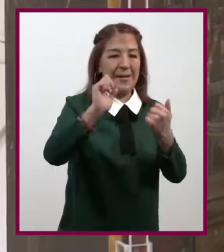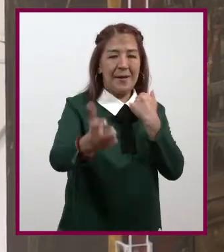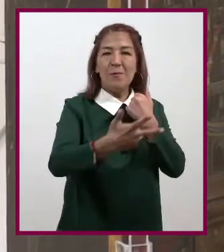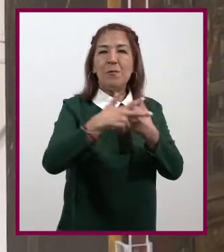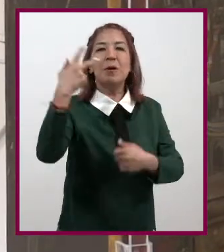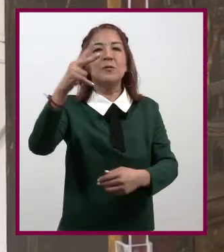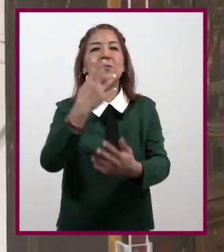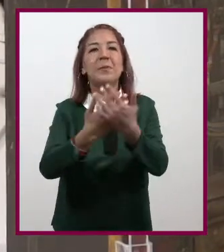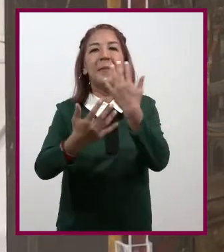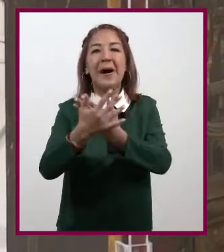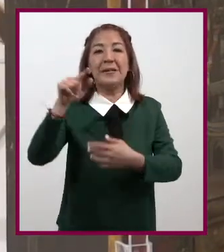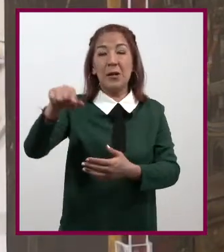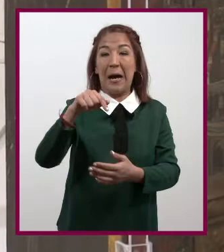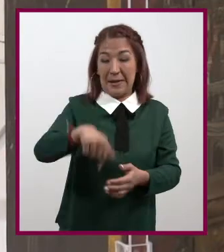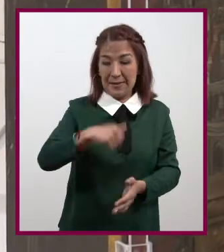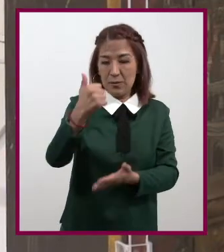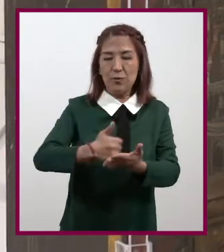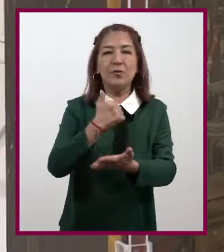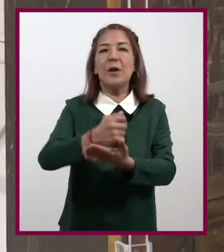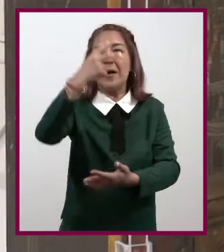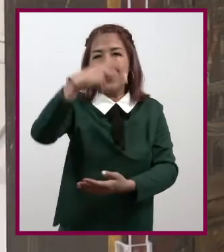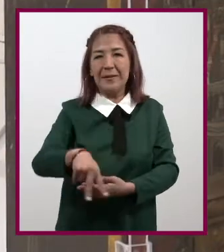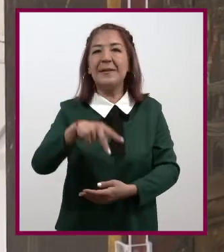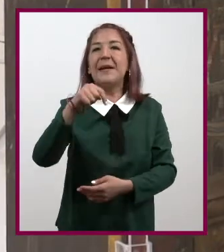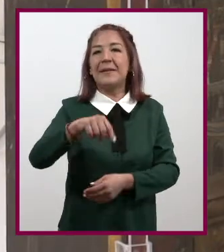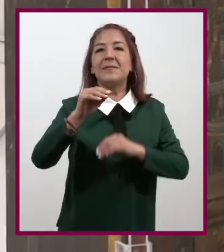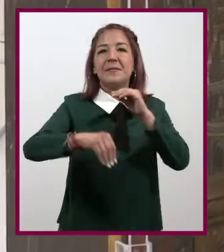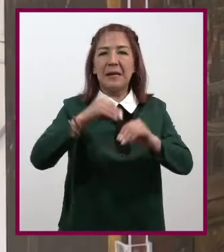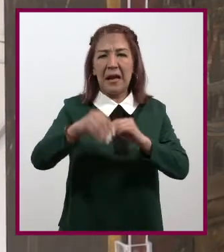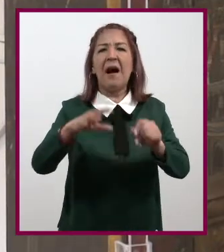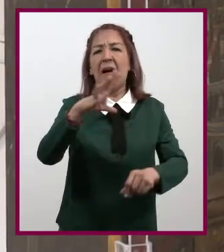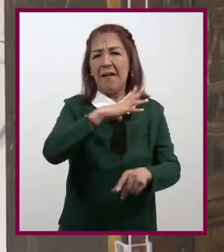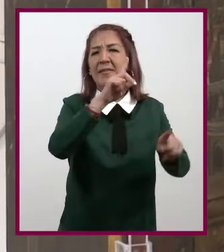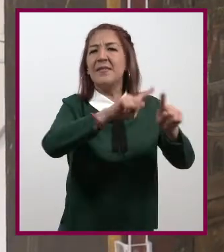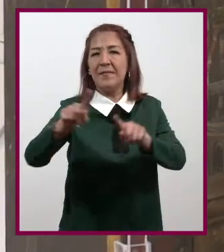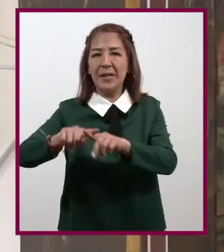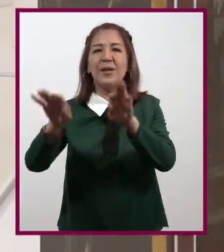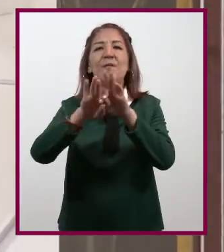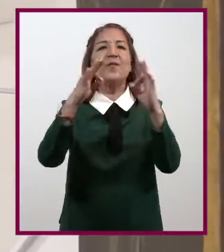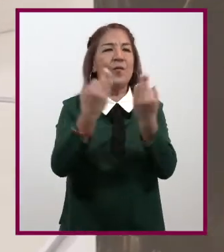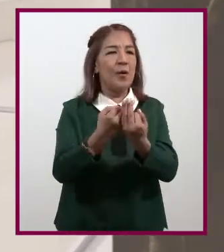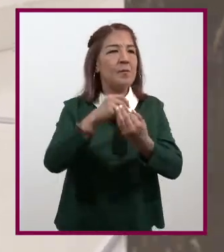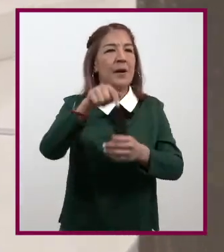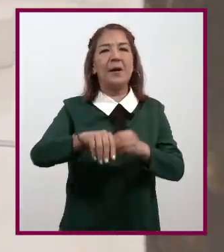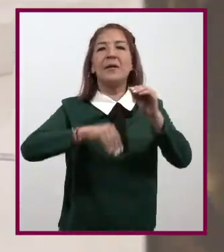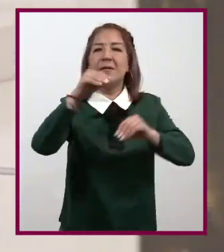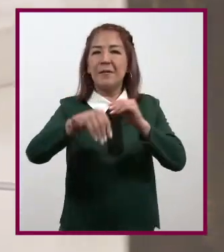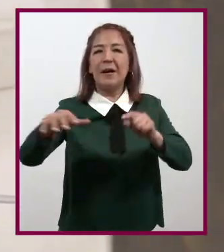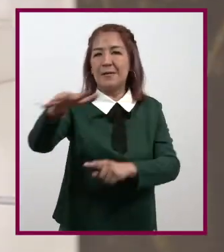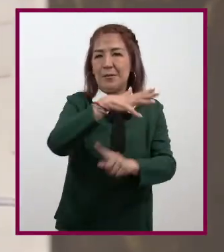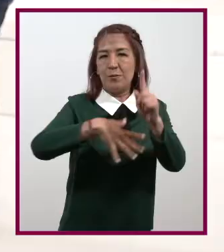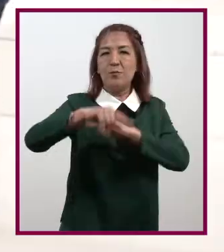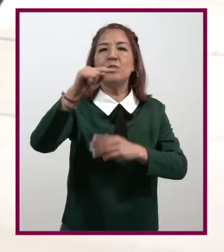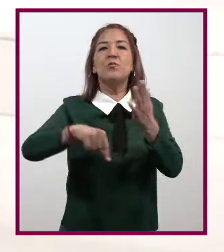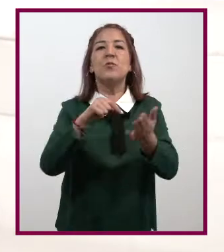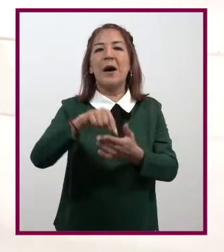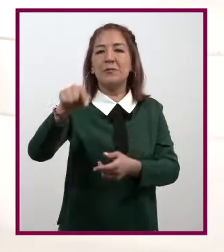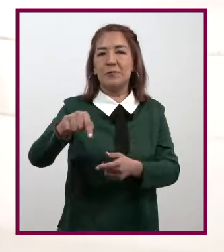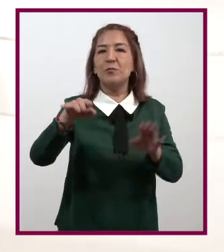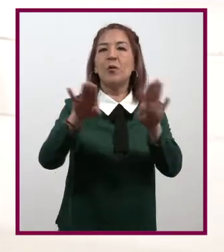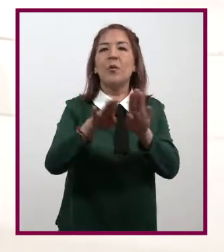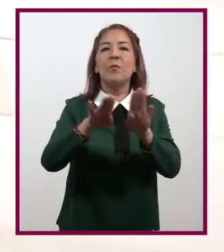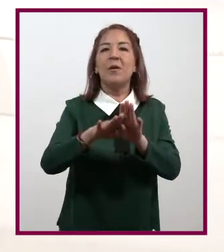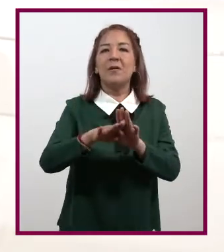realizaron desde Ciudad de México. Hay distintos tipos de biombos en el mobiliario novohispano.